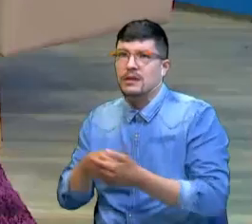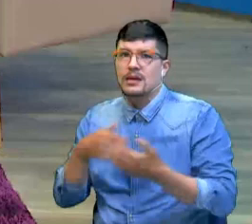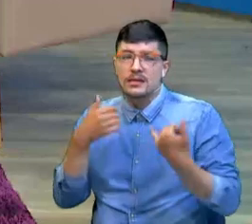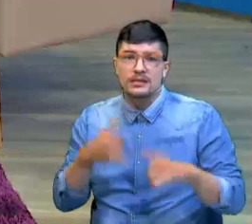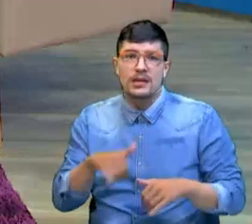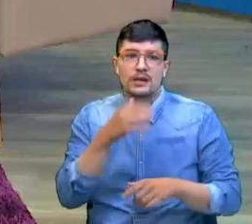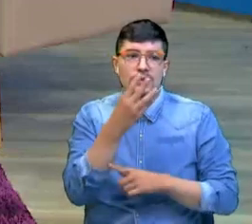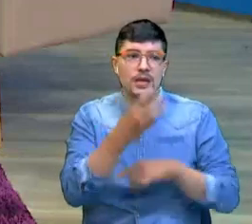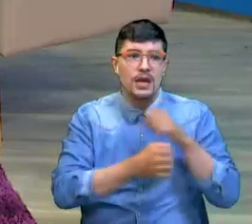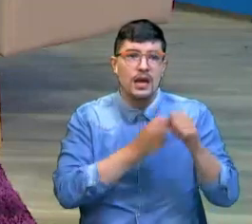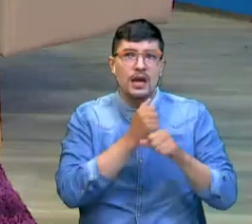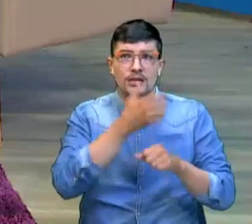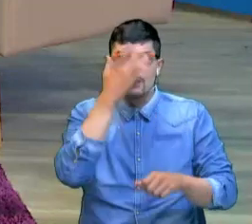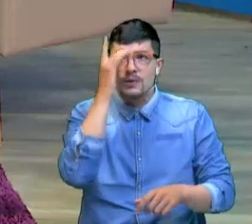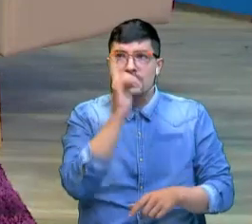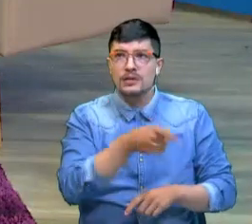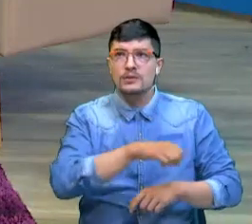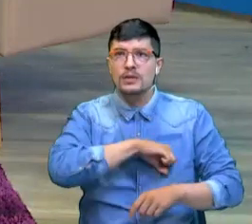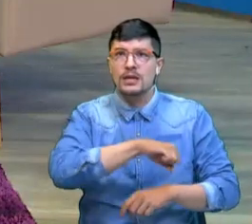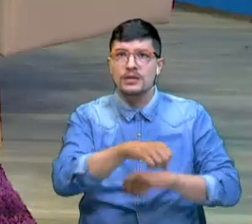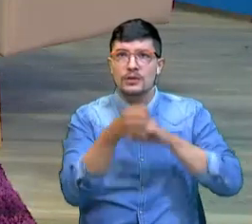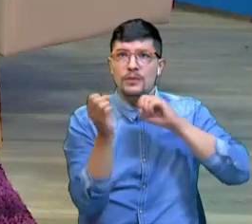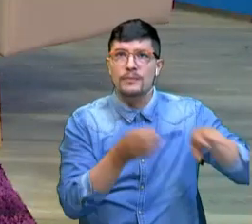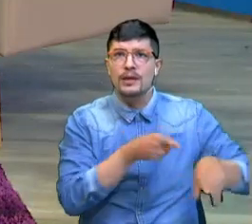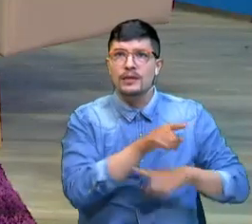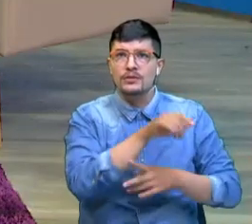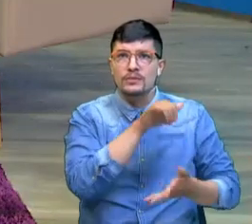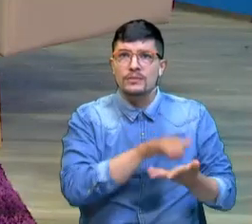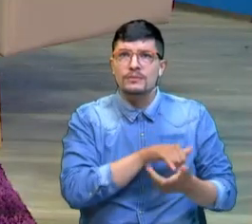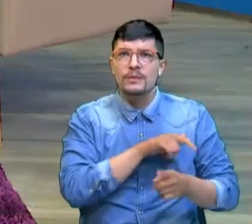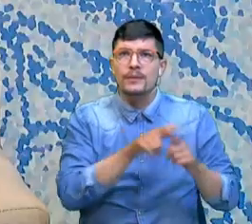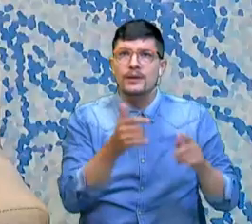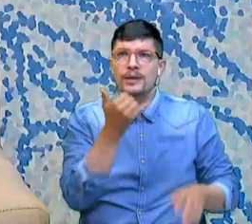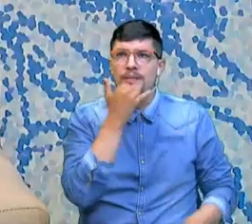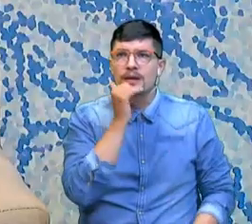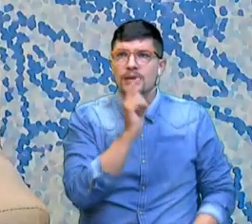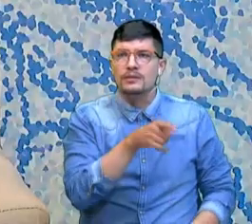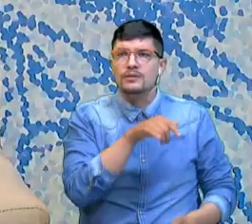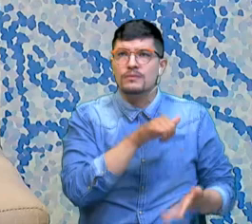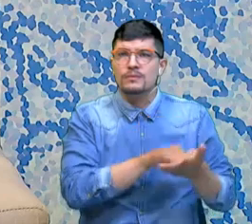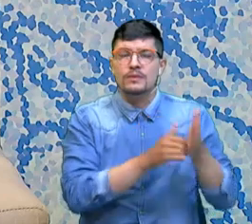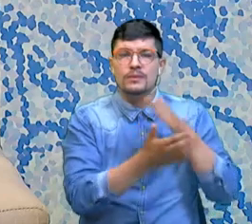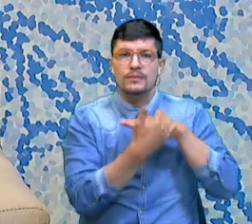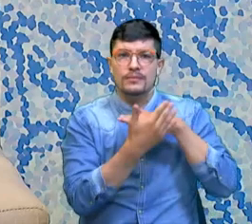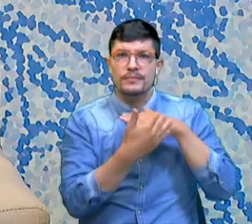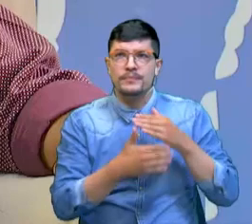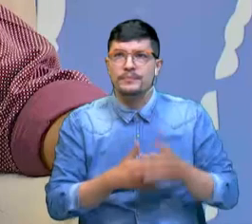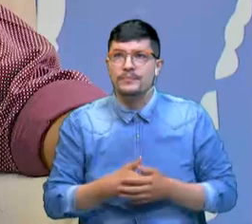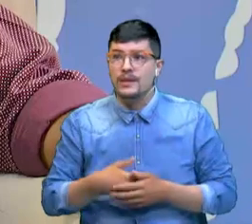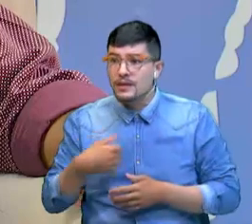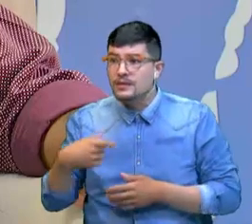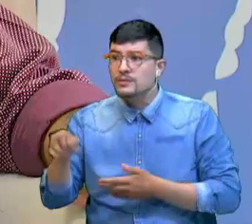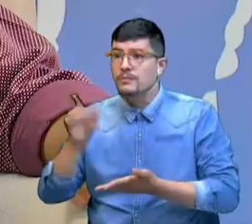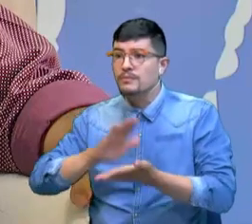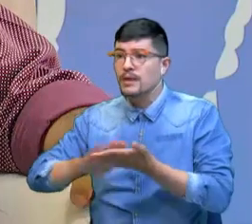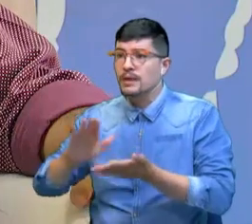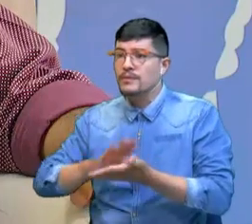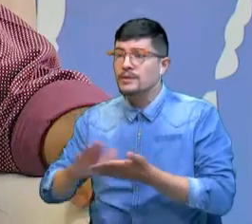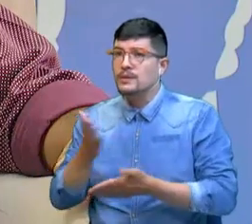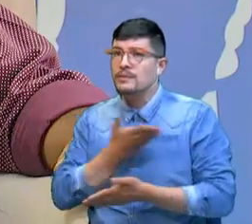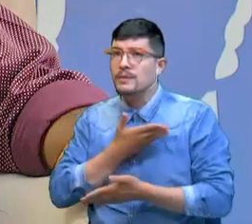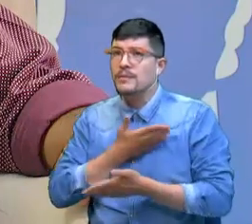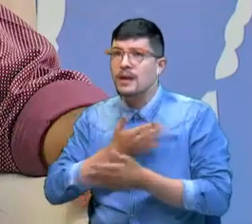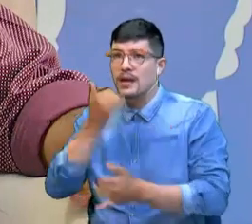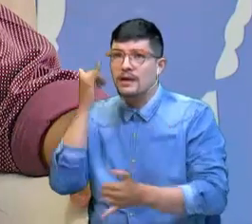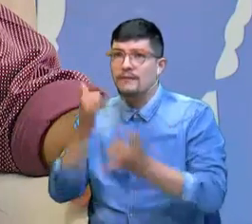ya la va a perder porque ¿cierto? El derecho prescribe a los 3 años. Exactamente, pero ¿qué más puede hacer? Gracias por esa mención. La licencia de maternidad prescribe